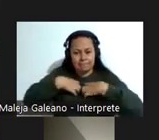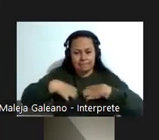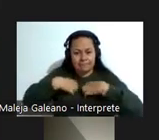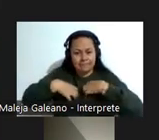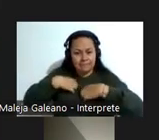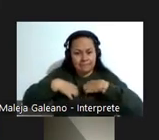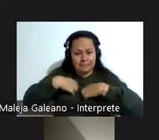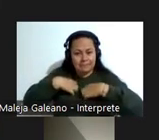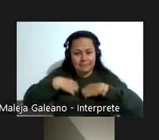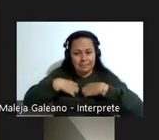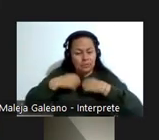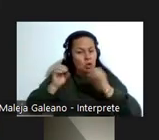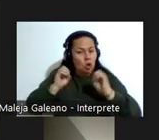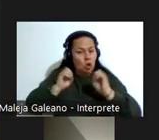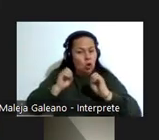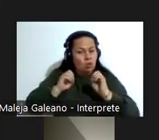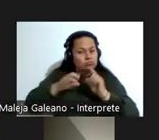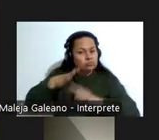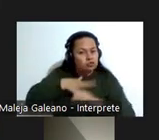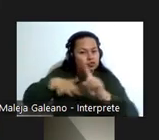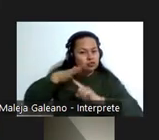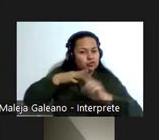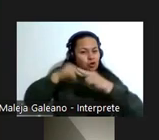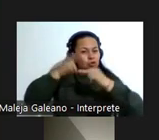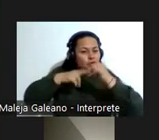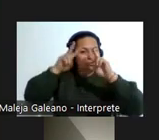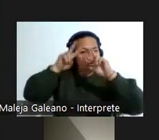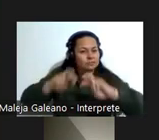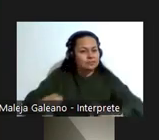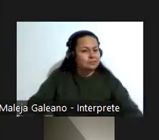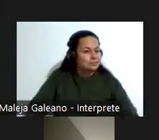hay alrededor de la construcción de investigación.